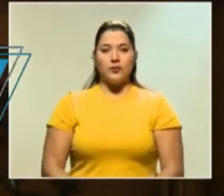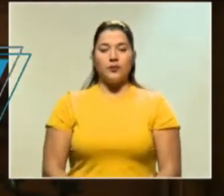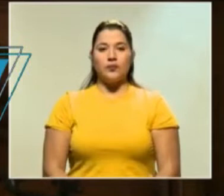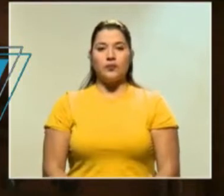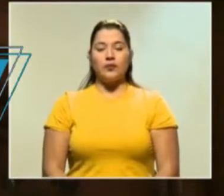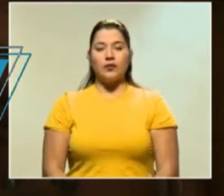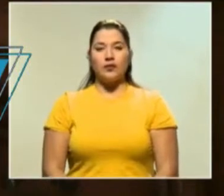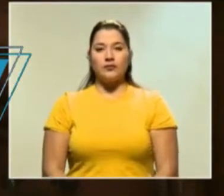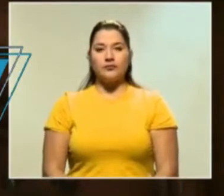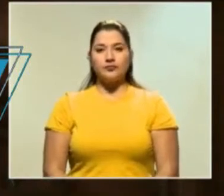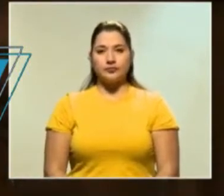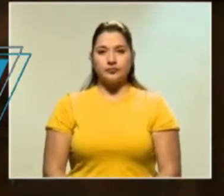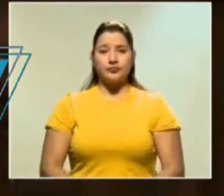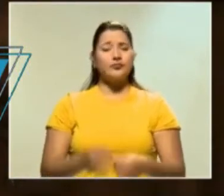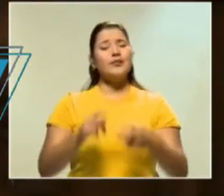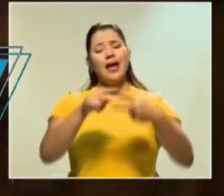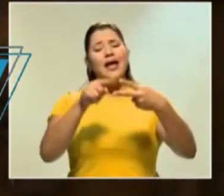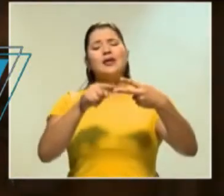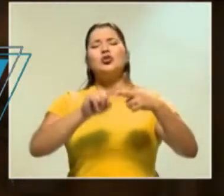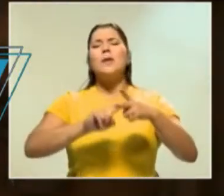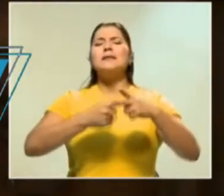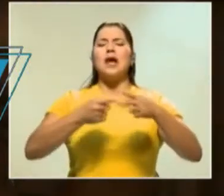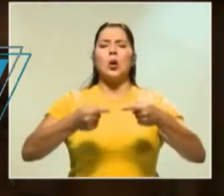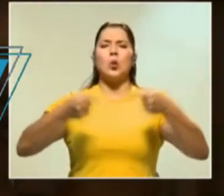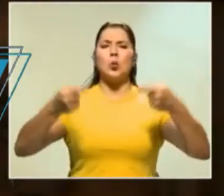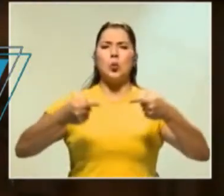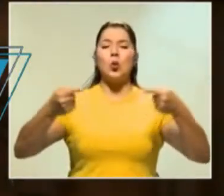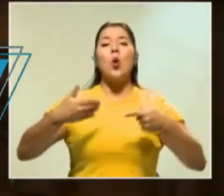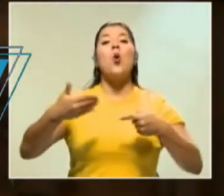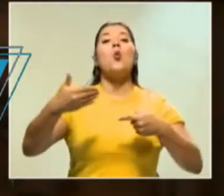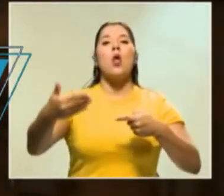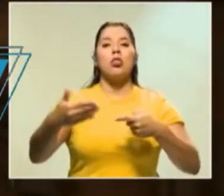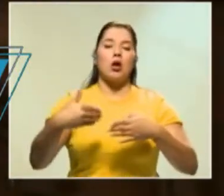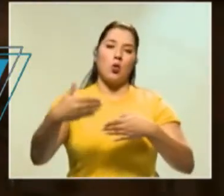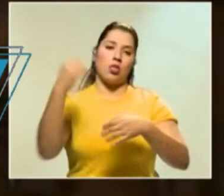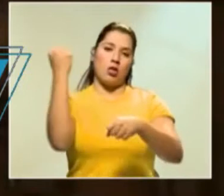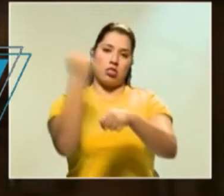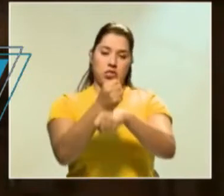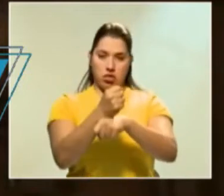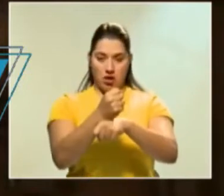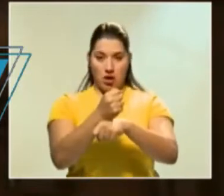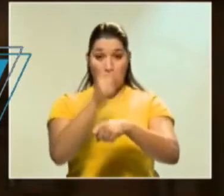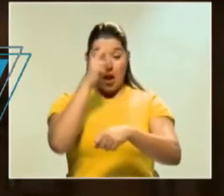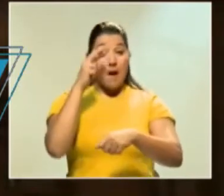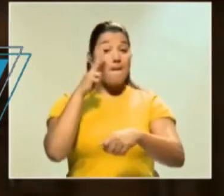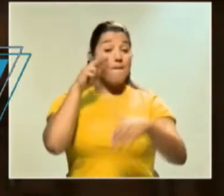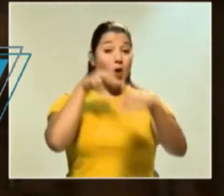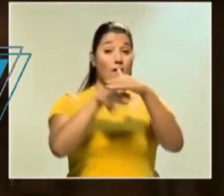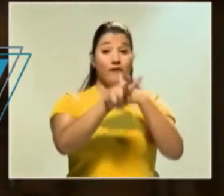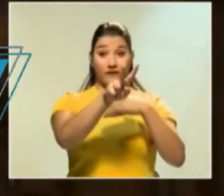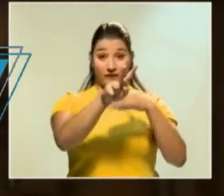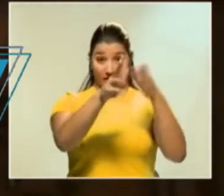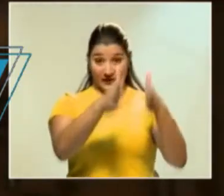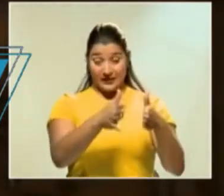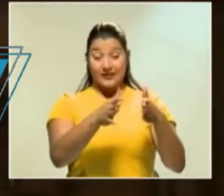Empezaron a pelearse desde entonces por el control de esa religión y luego se fueron localizando en distintos países,